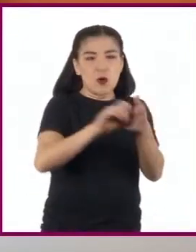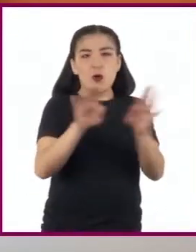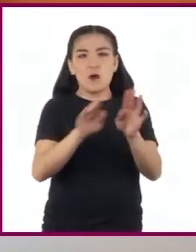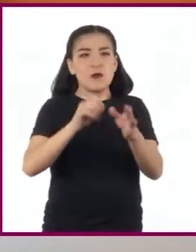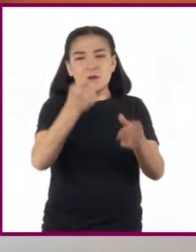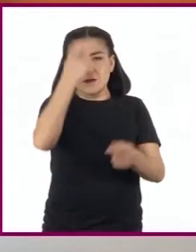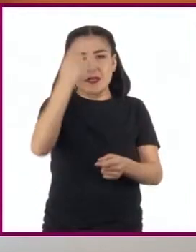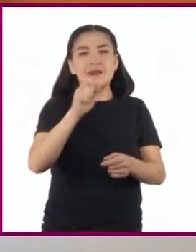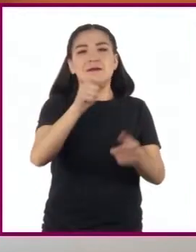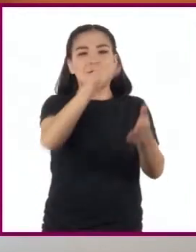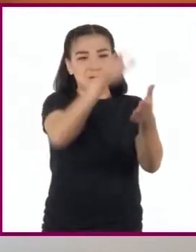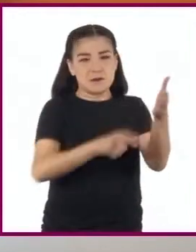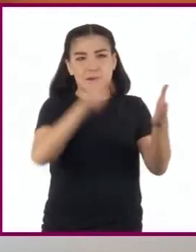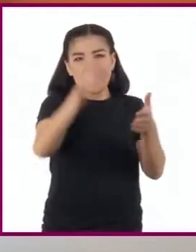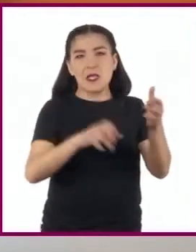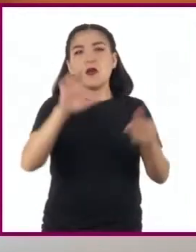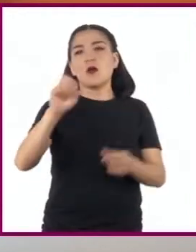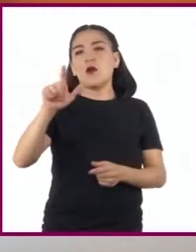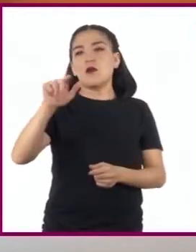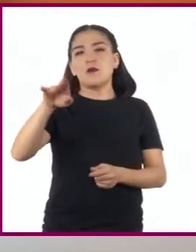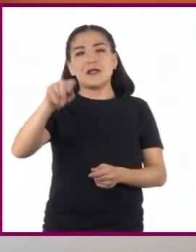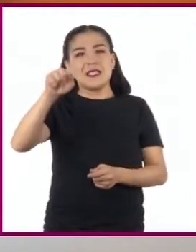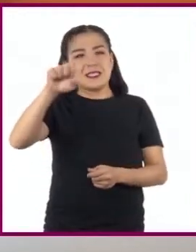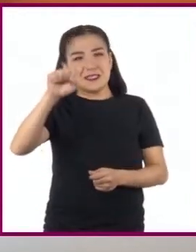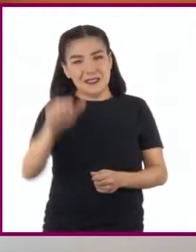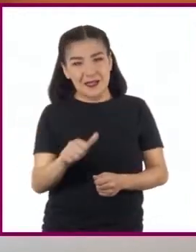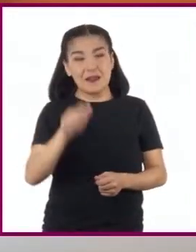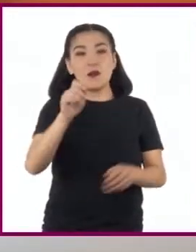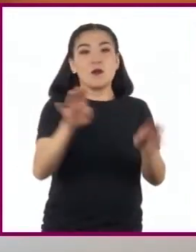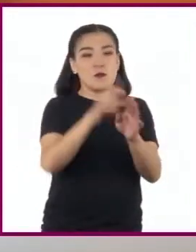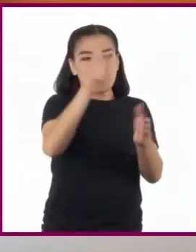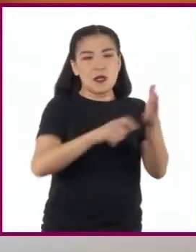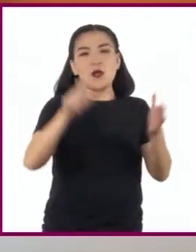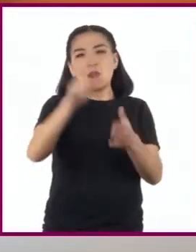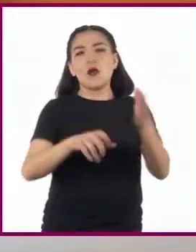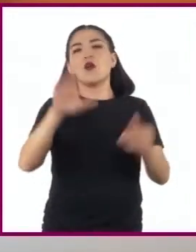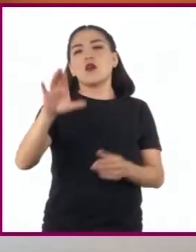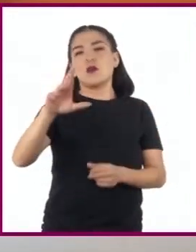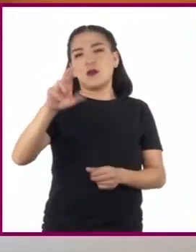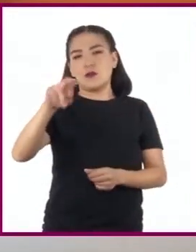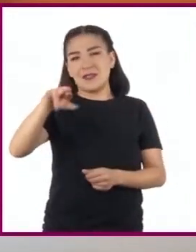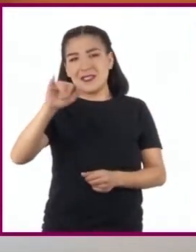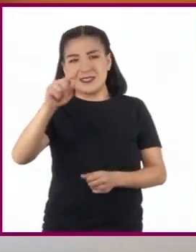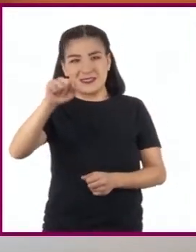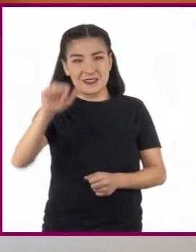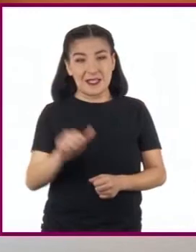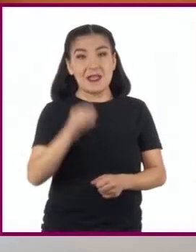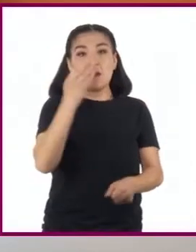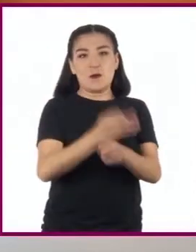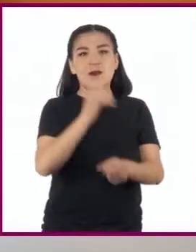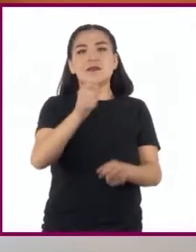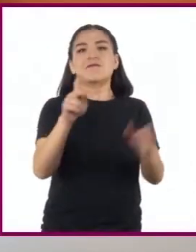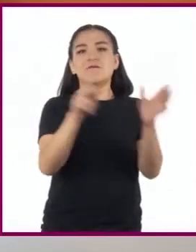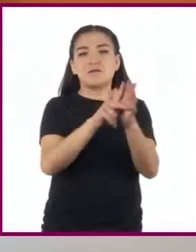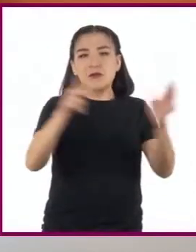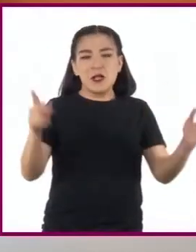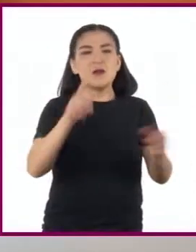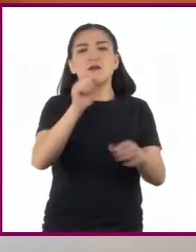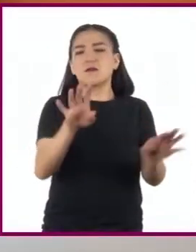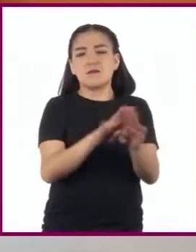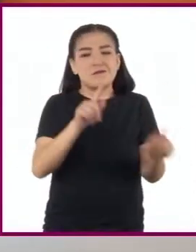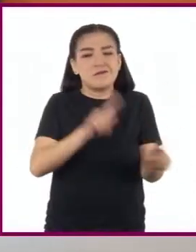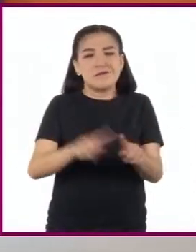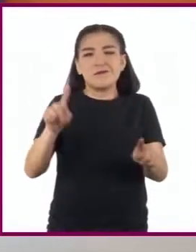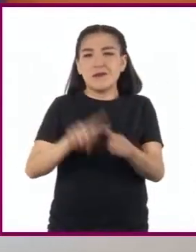Al que hace columnas, columnista, y al que realiza crónicas, cronista. Todos ellos son periodistas sin importar